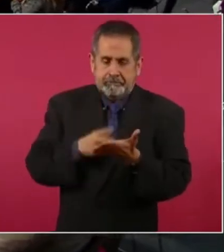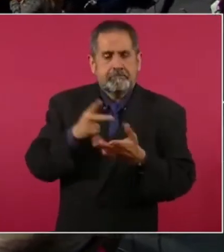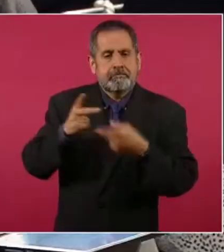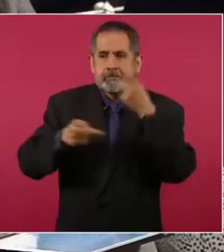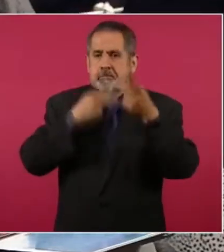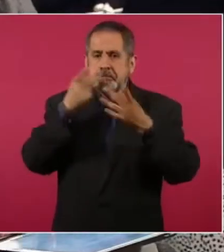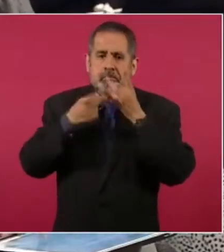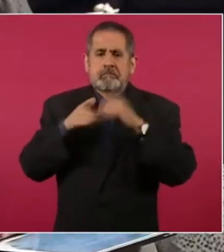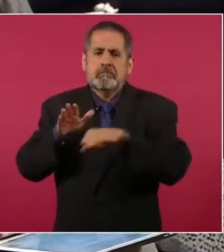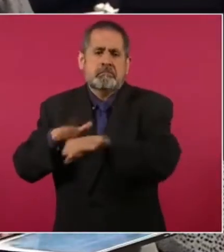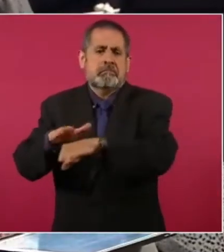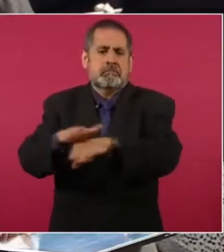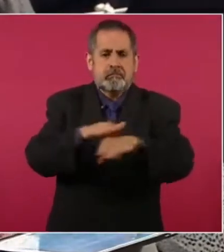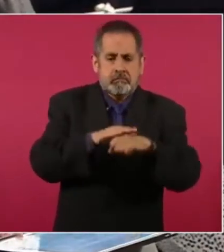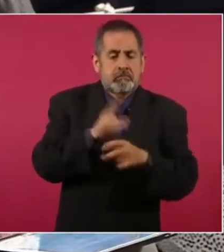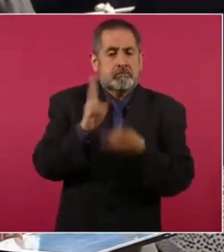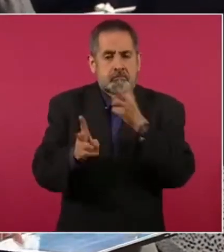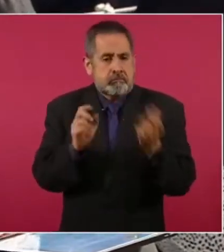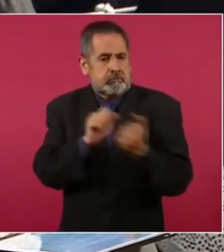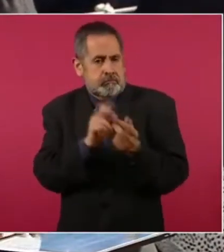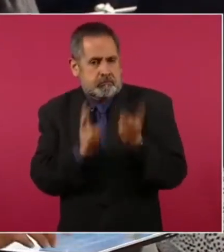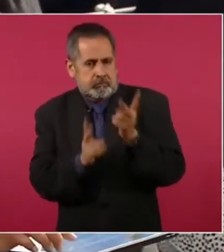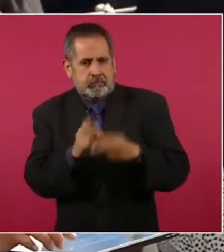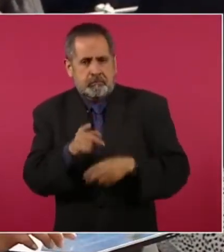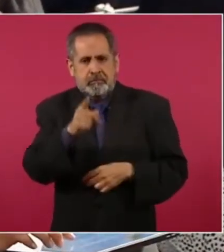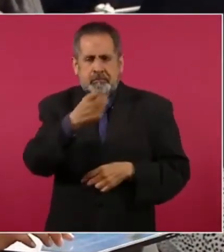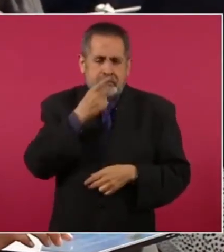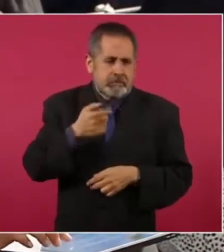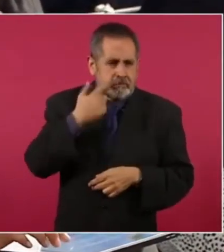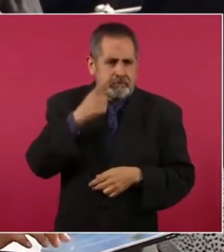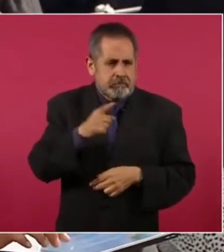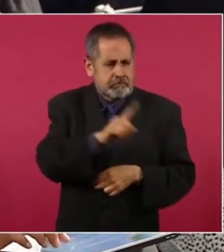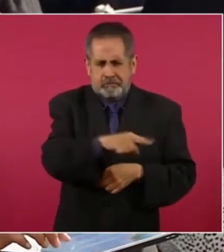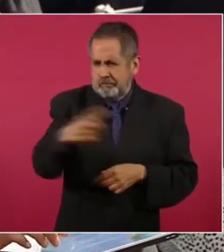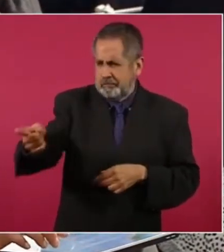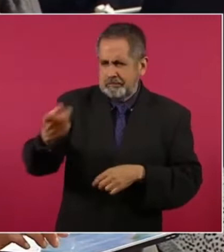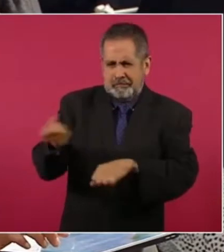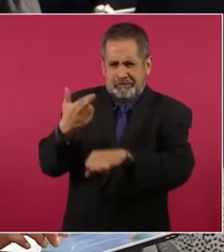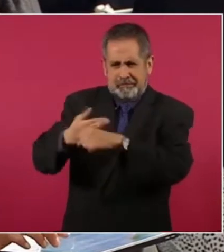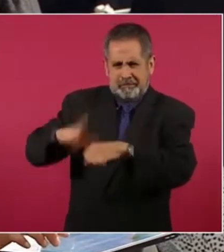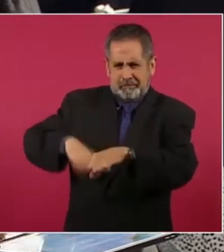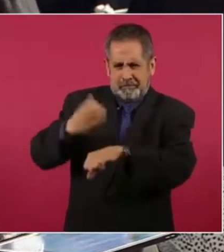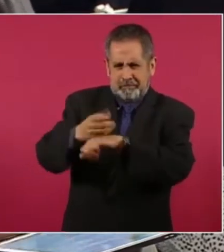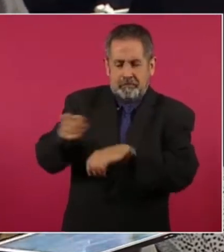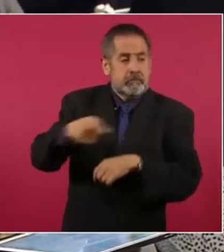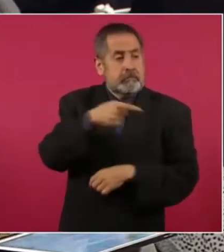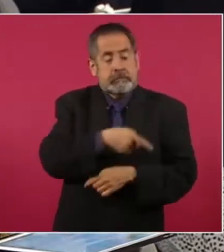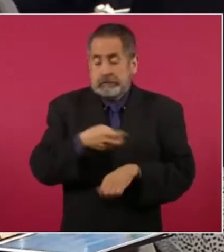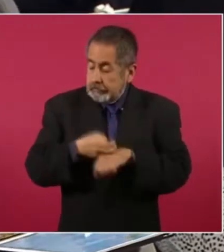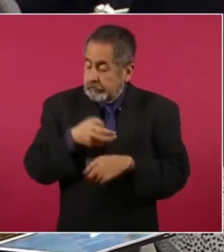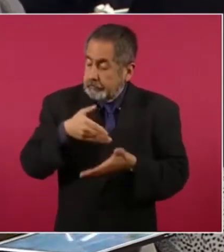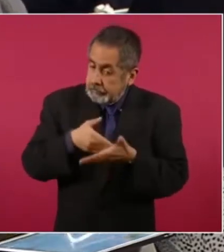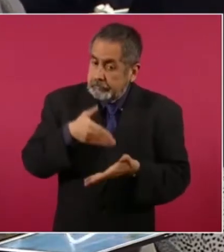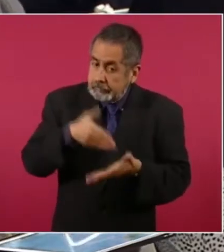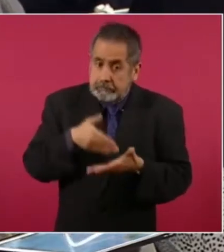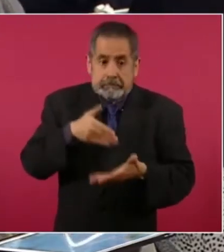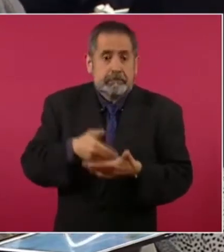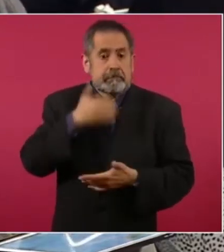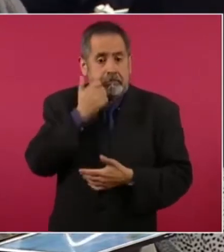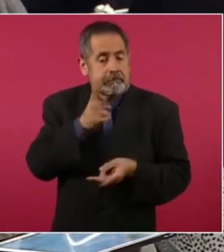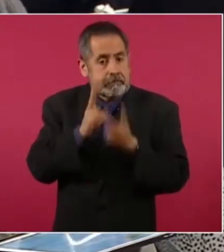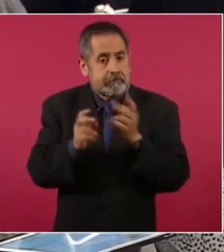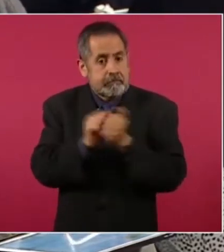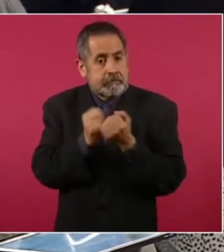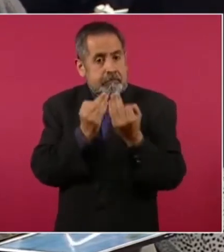efectuó un llamado a que lo reciba. Usted ya mencionó que lo va a mandar con el secretario de Gobernación, pero es muy insistente esta voz en cuanto al tema